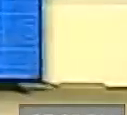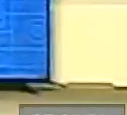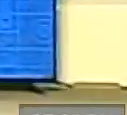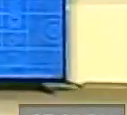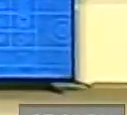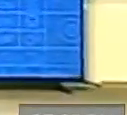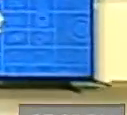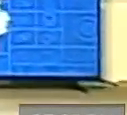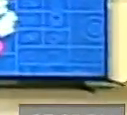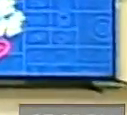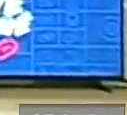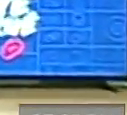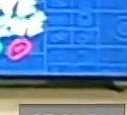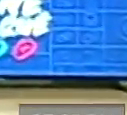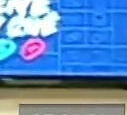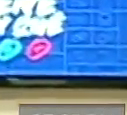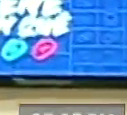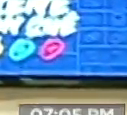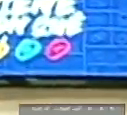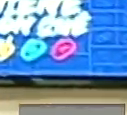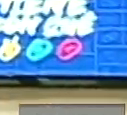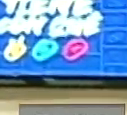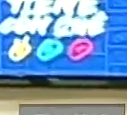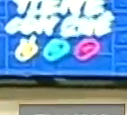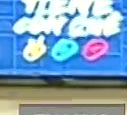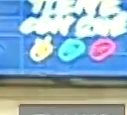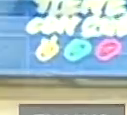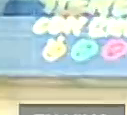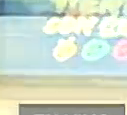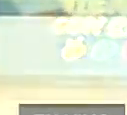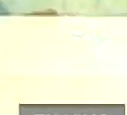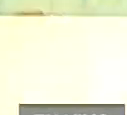Correcto, aquí está su jefe coordinador, Diosdado Cabello Rondón.